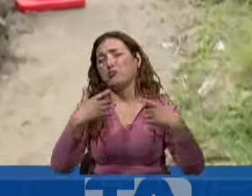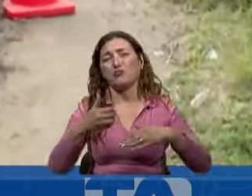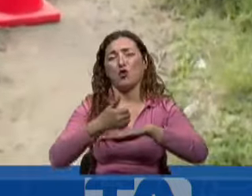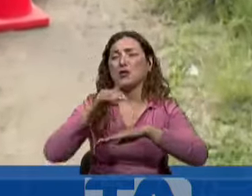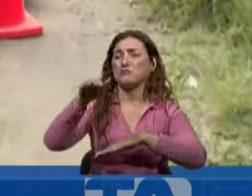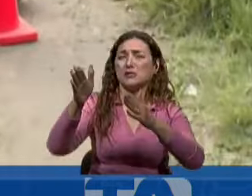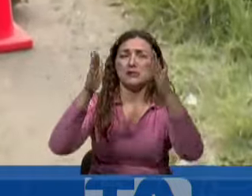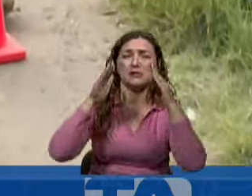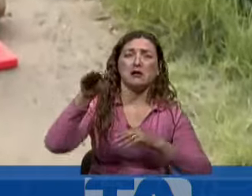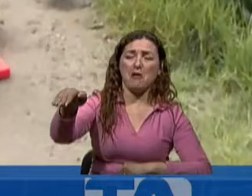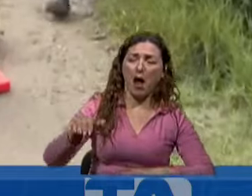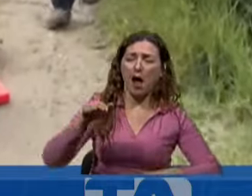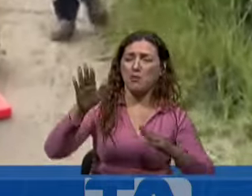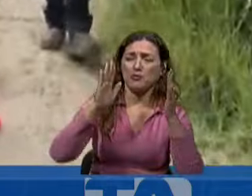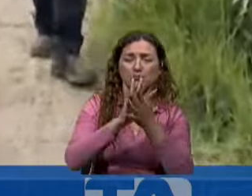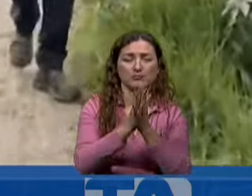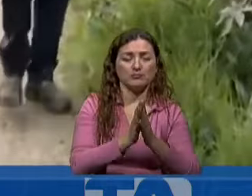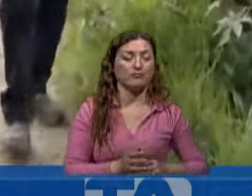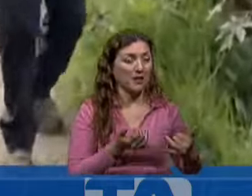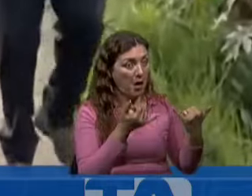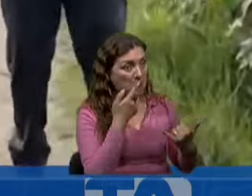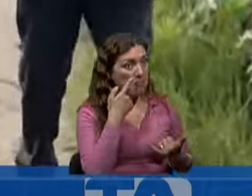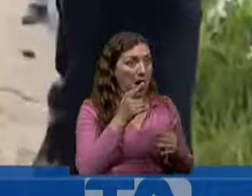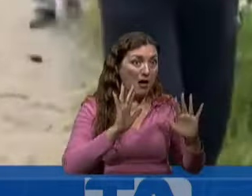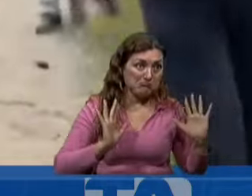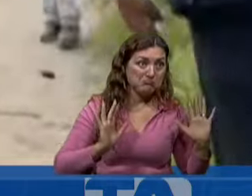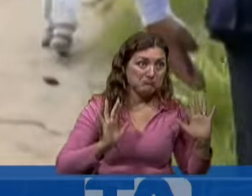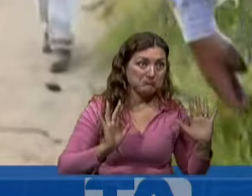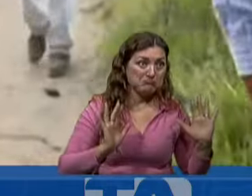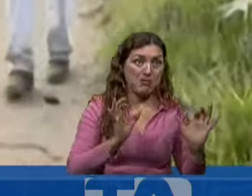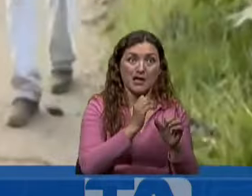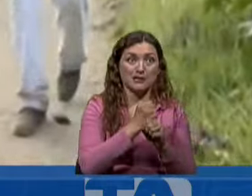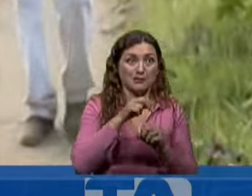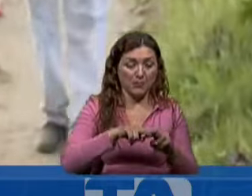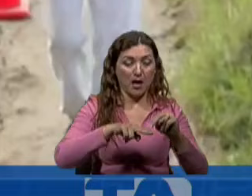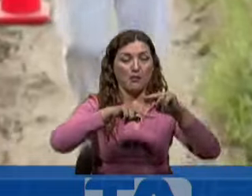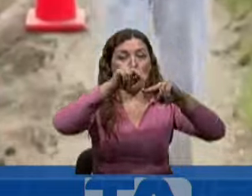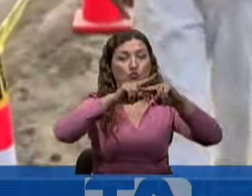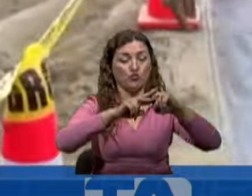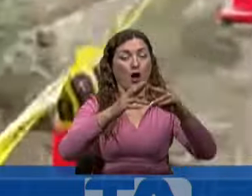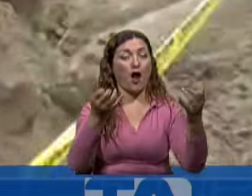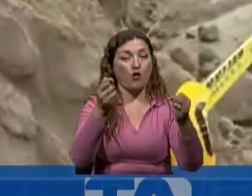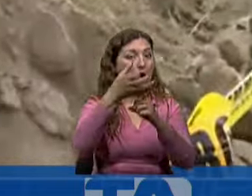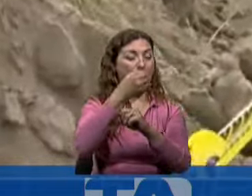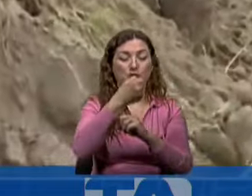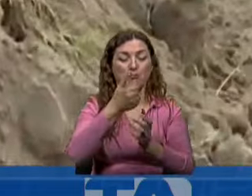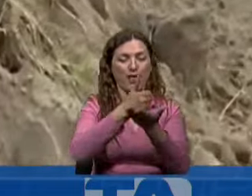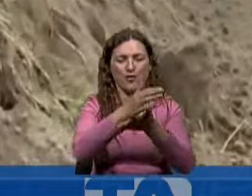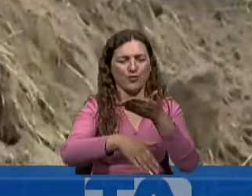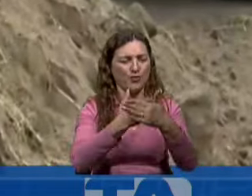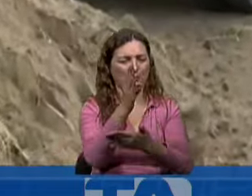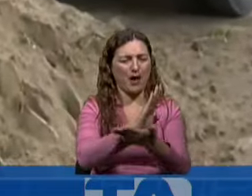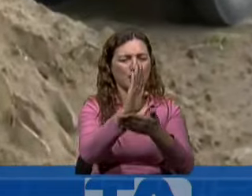nos han atendido. Bueno, pero ahora ya parece que es una realidad porque ya están empezando esto y les va a beneficiar a todos